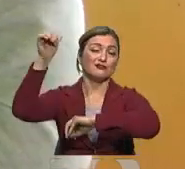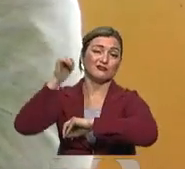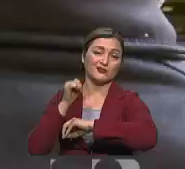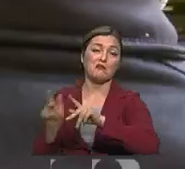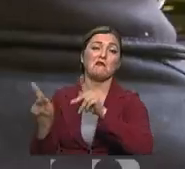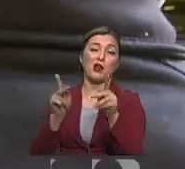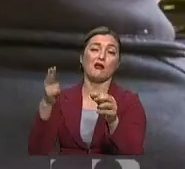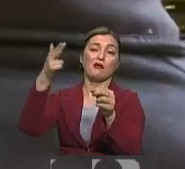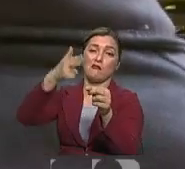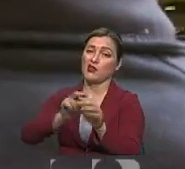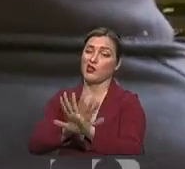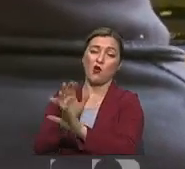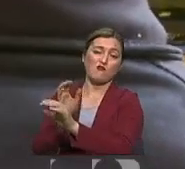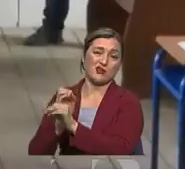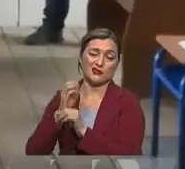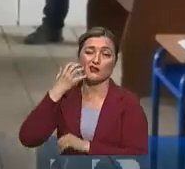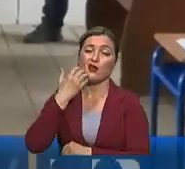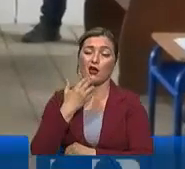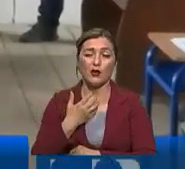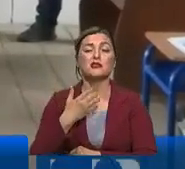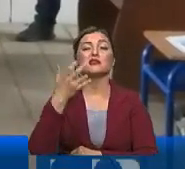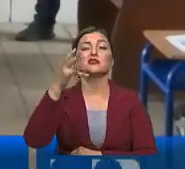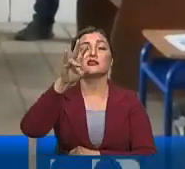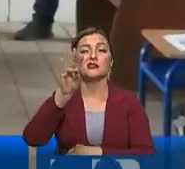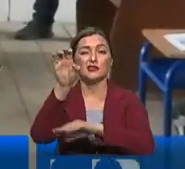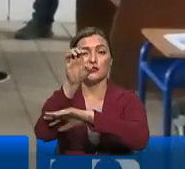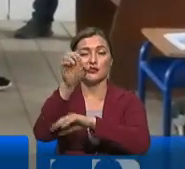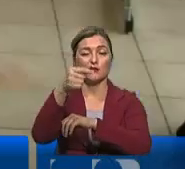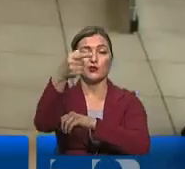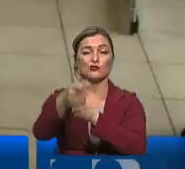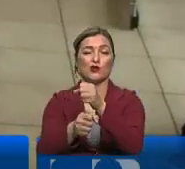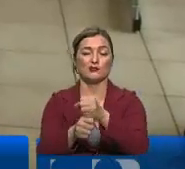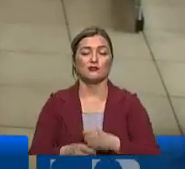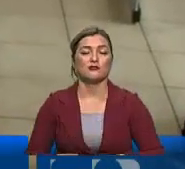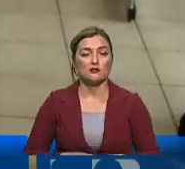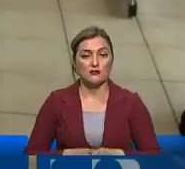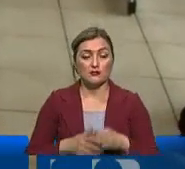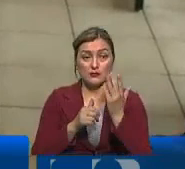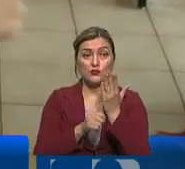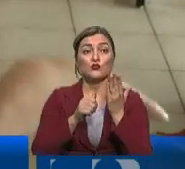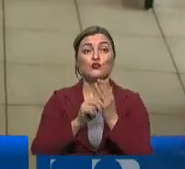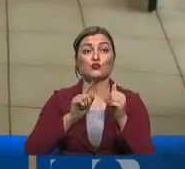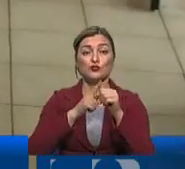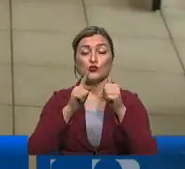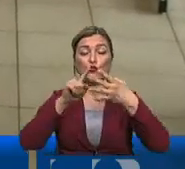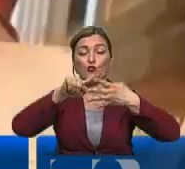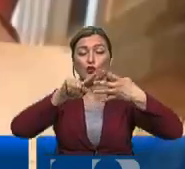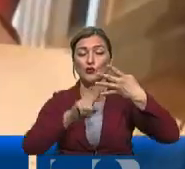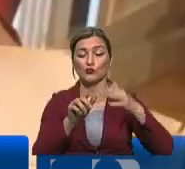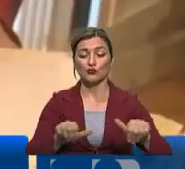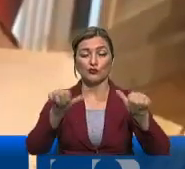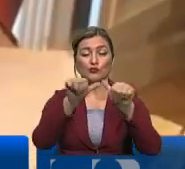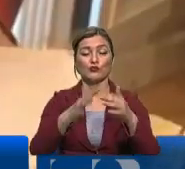retorno presencial a las aulas y la fecha propuesta es el 17 de enero del próximo año. El ministerio priorizará 4 áreas